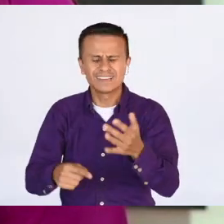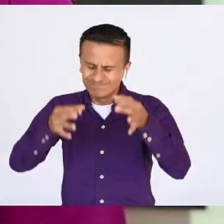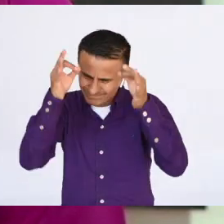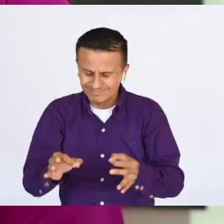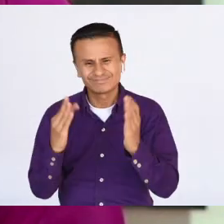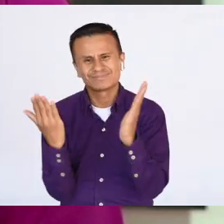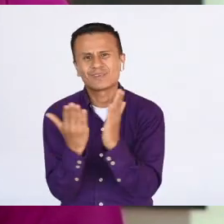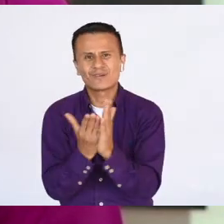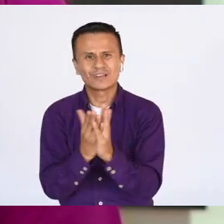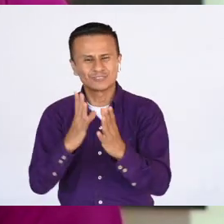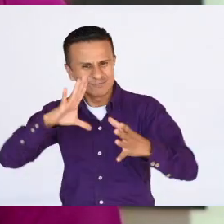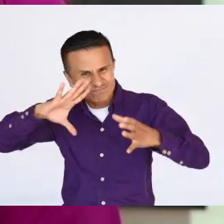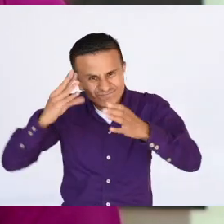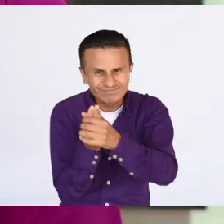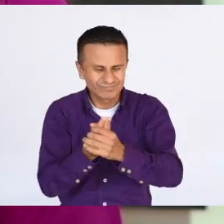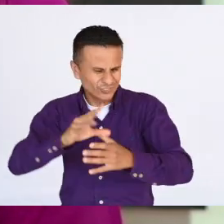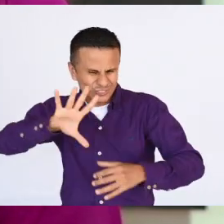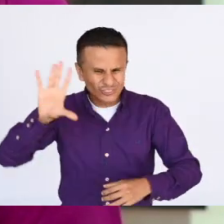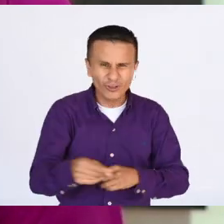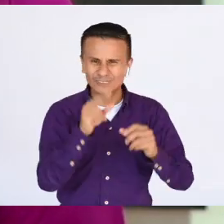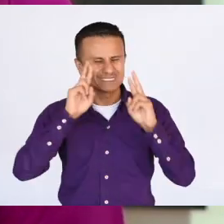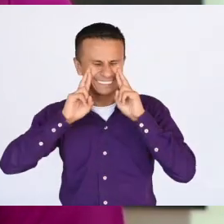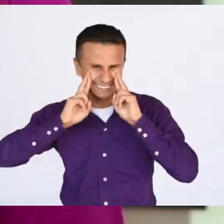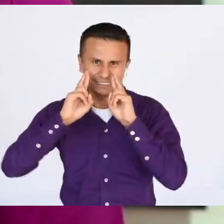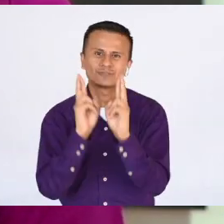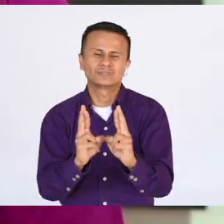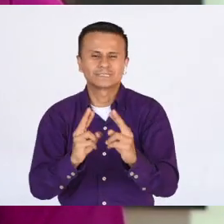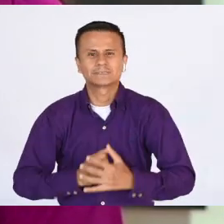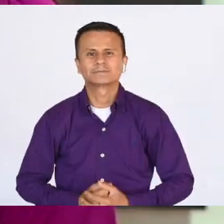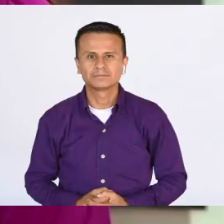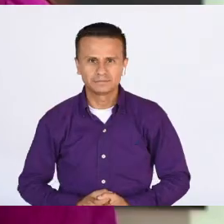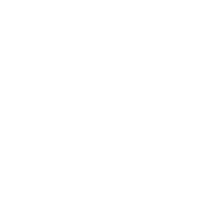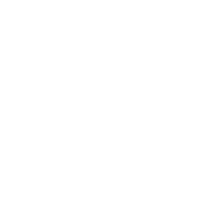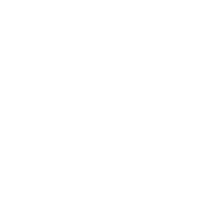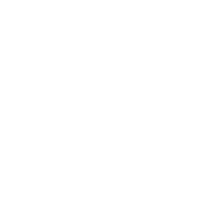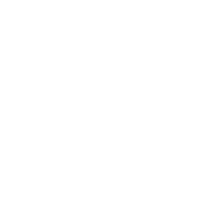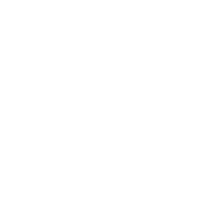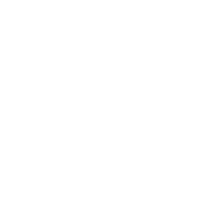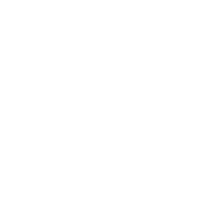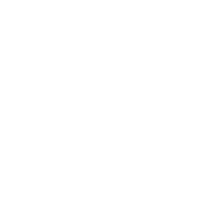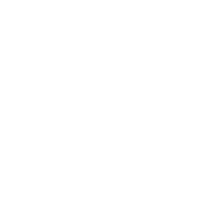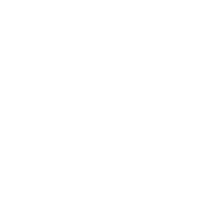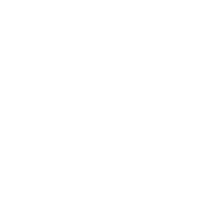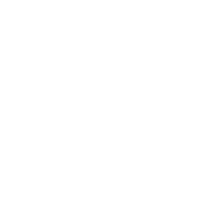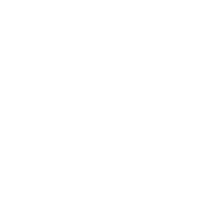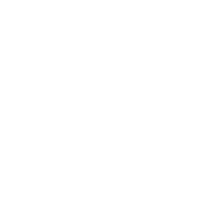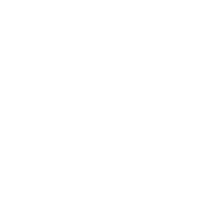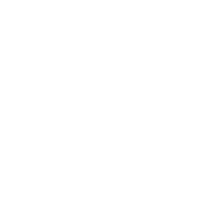que logremos tener y apuntar a un sistema educativo que los incluya y reconozca a todos.